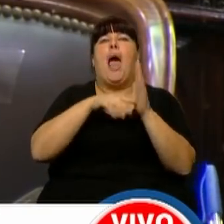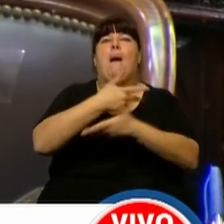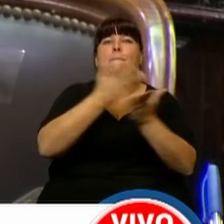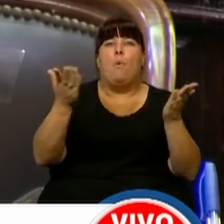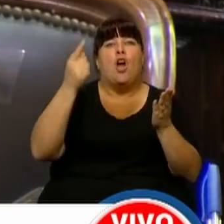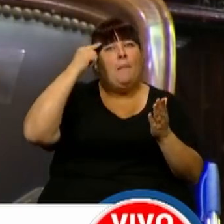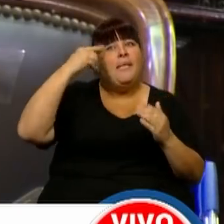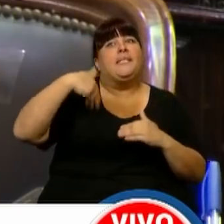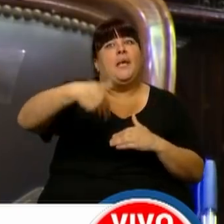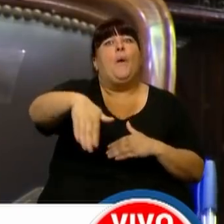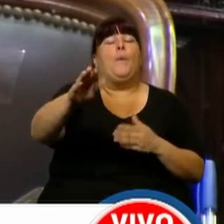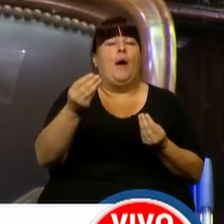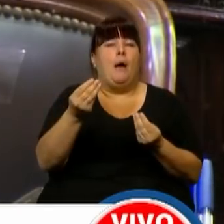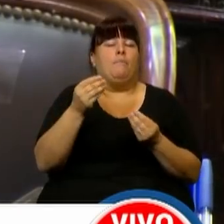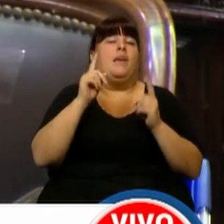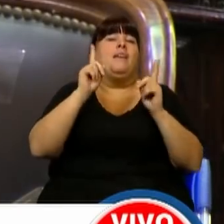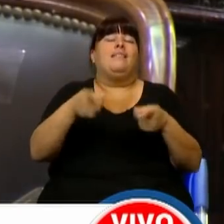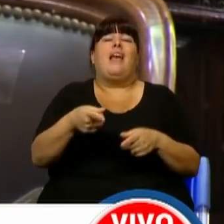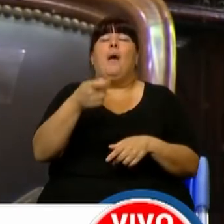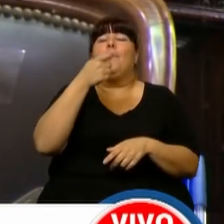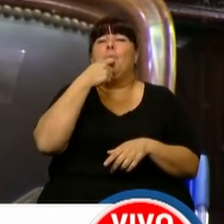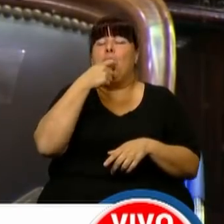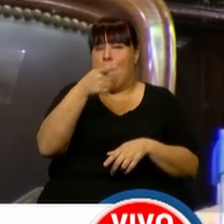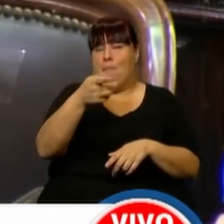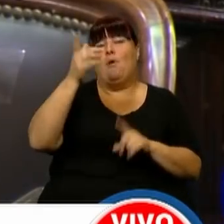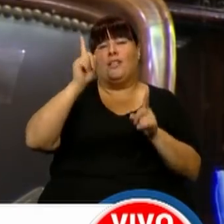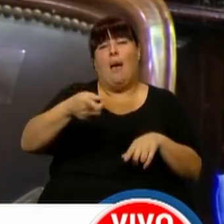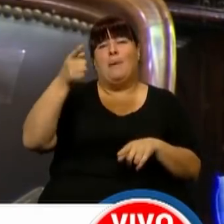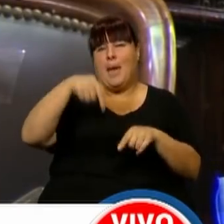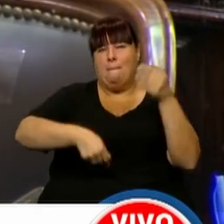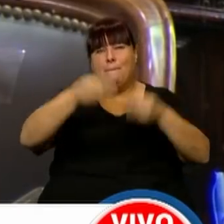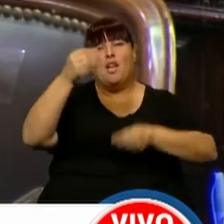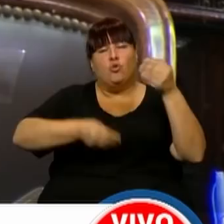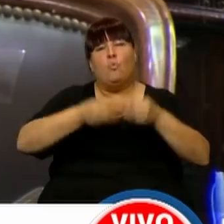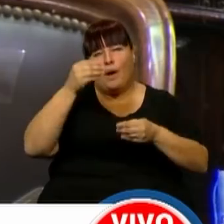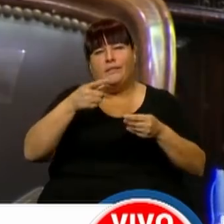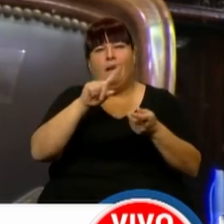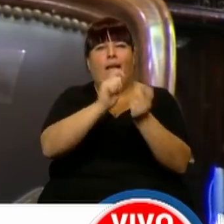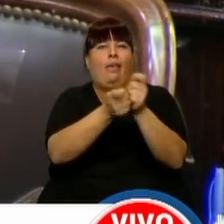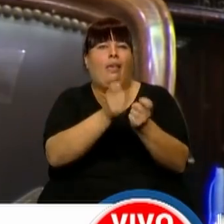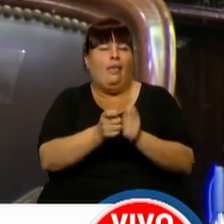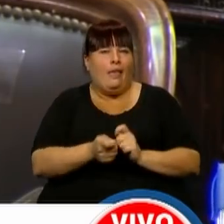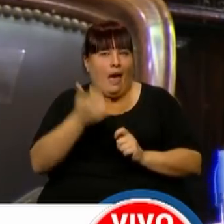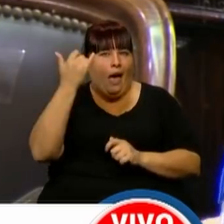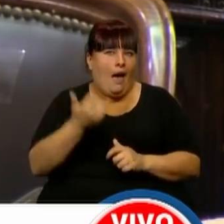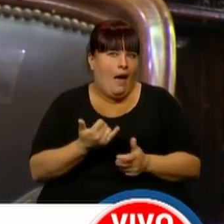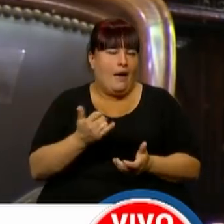pretende implementar y sobre todo cuando tienen, como ha tenido este presupuesto, modificaciones